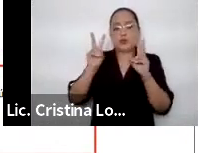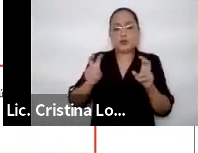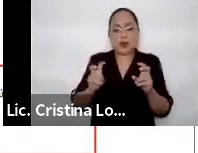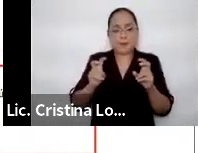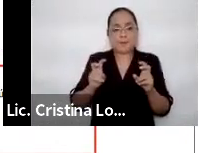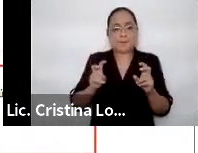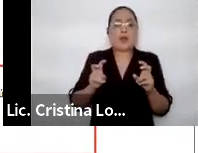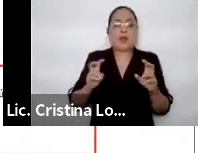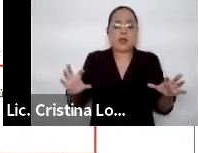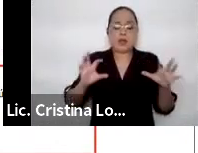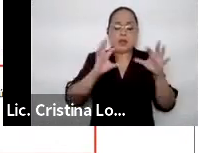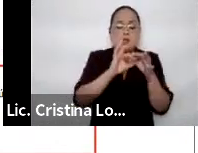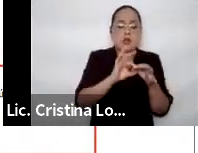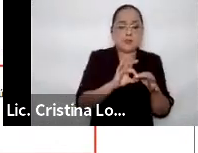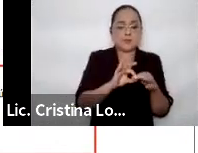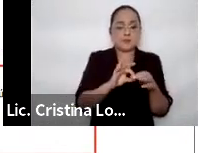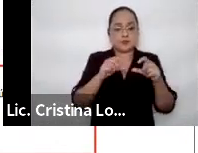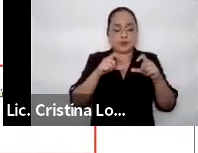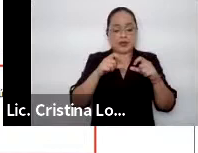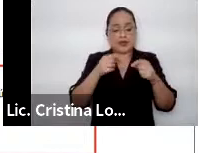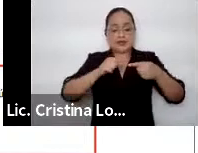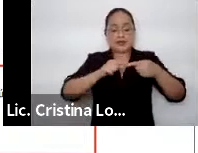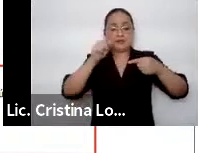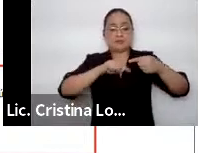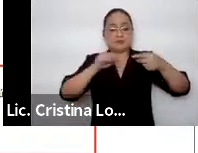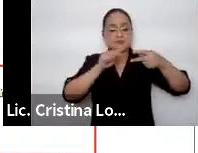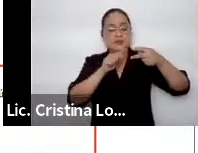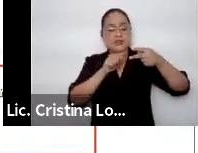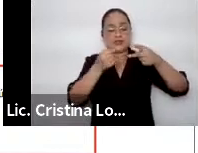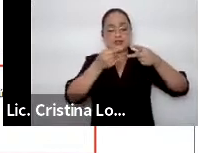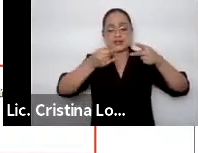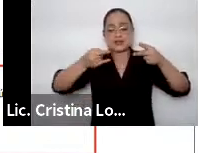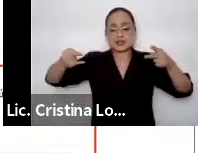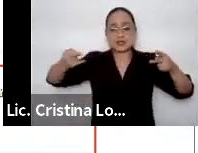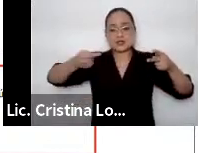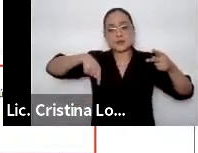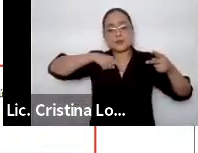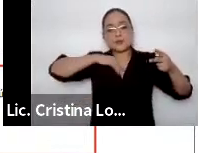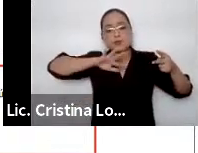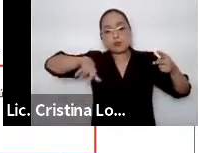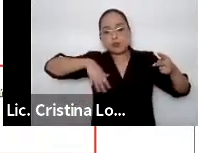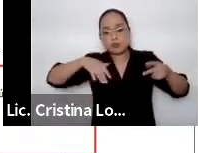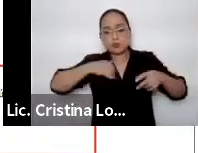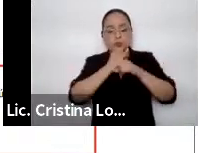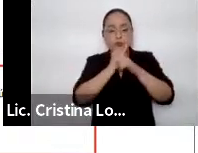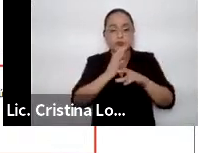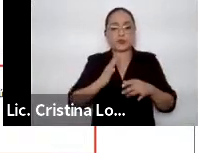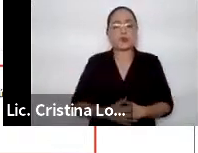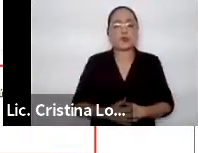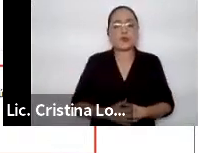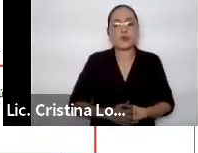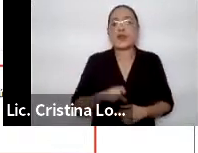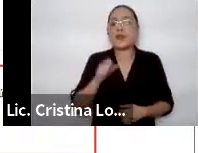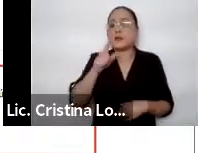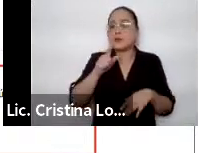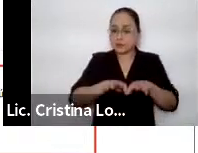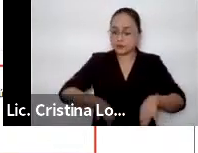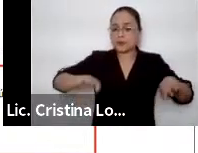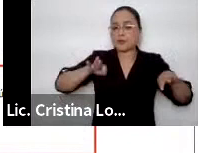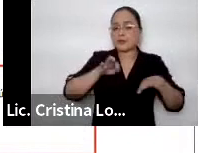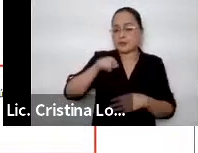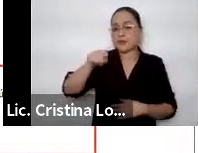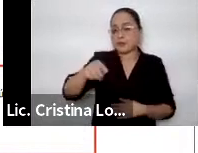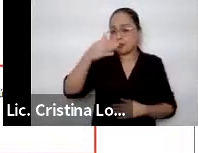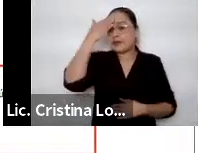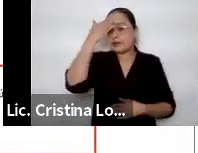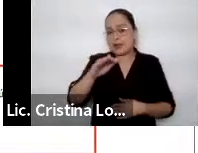es otro segmento donde nosotros podemos realizar nuestras búsquedas. Es importante que ustedes recuerden algo, que en